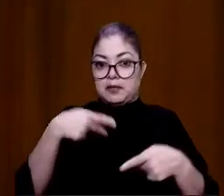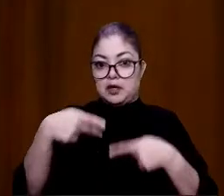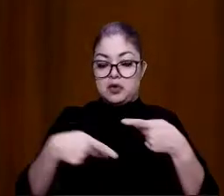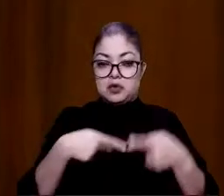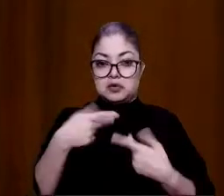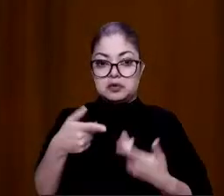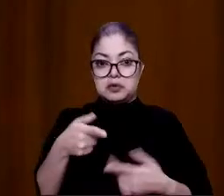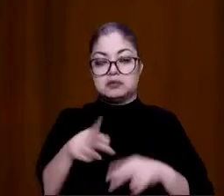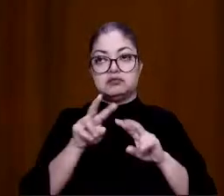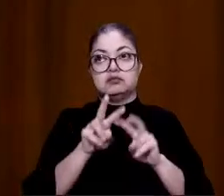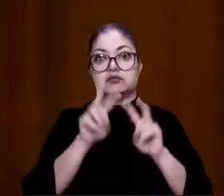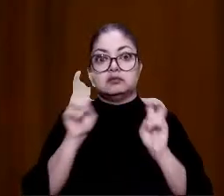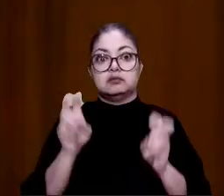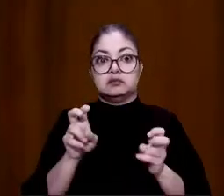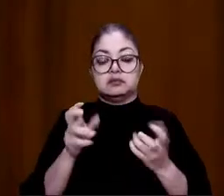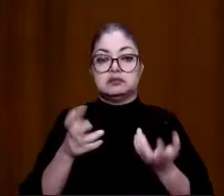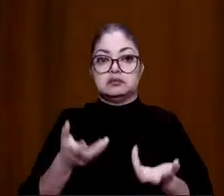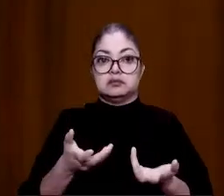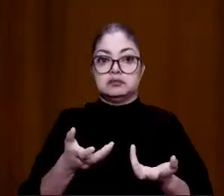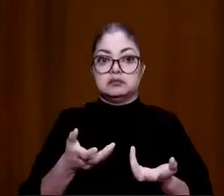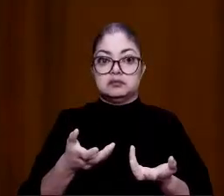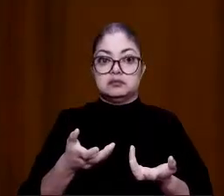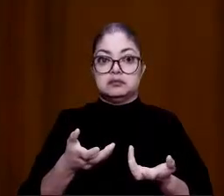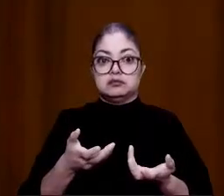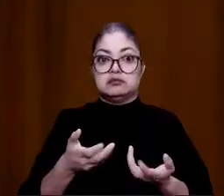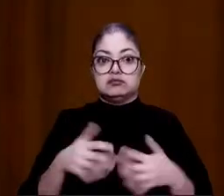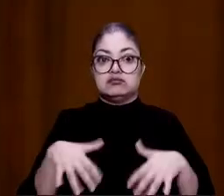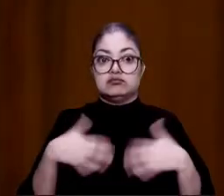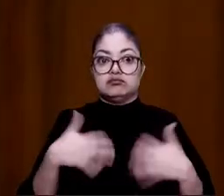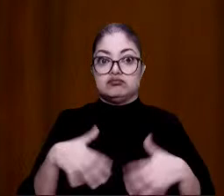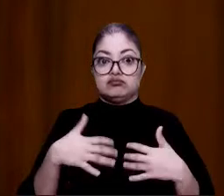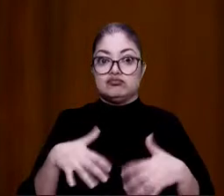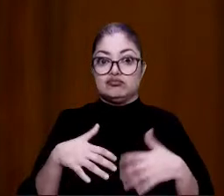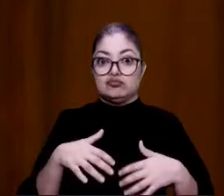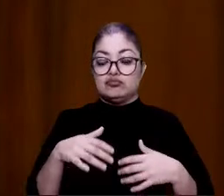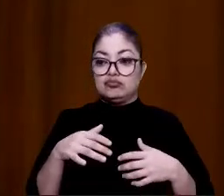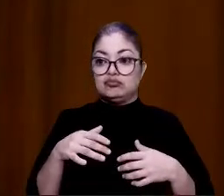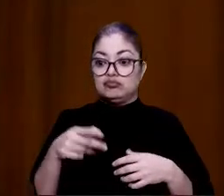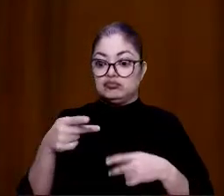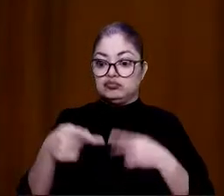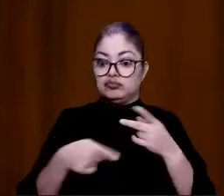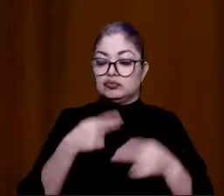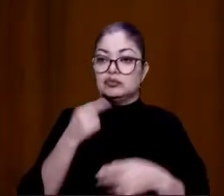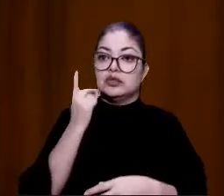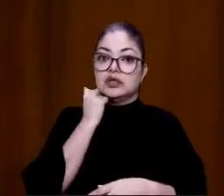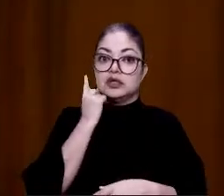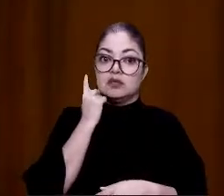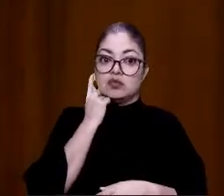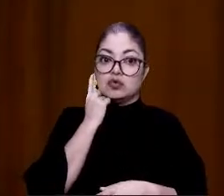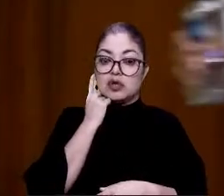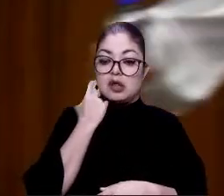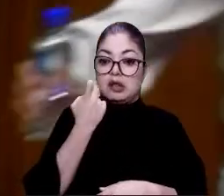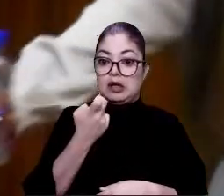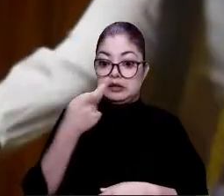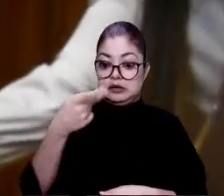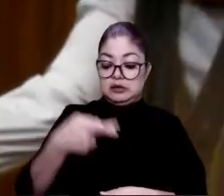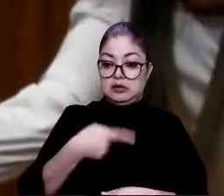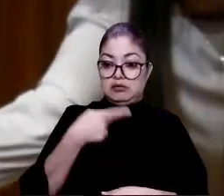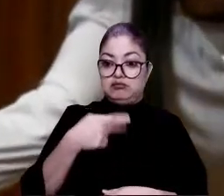Son temas que son de gran calado, los que me han hecho favor los diputados de